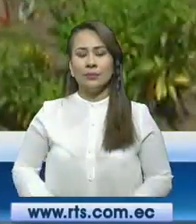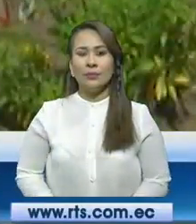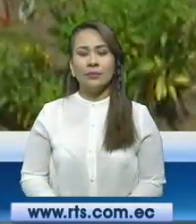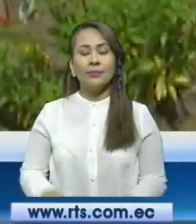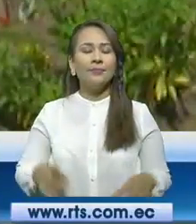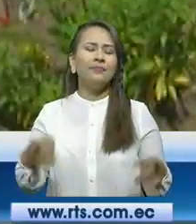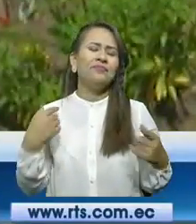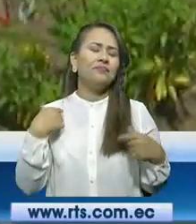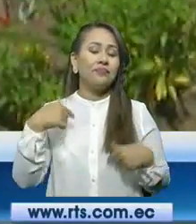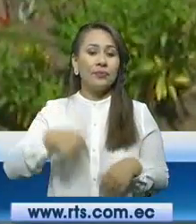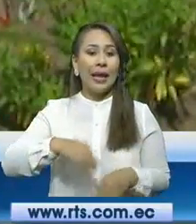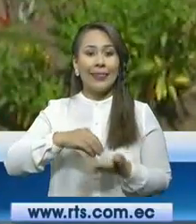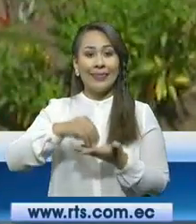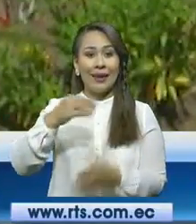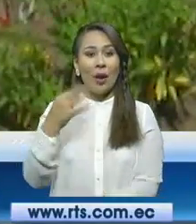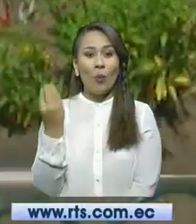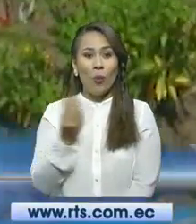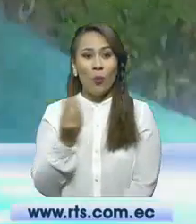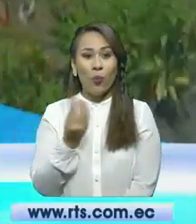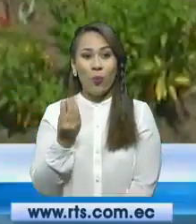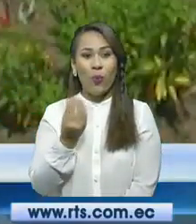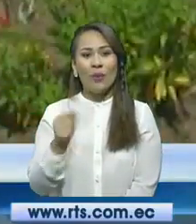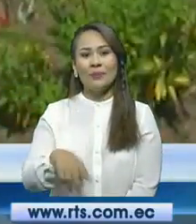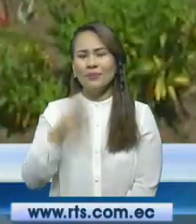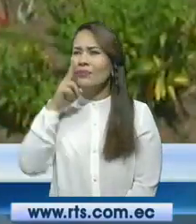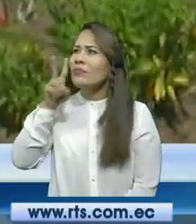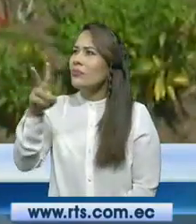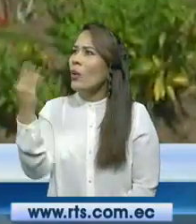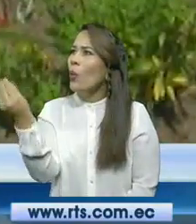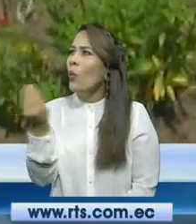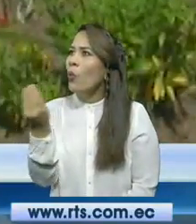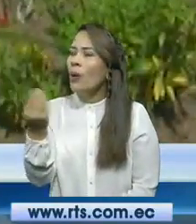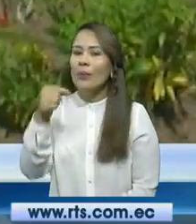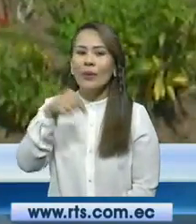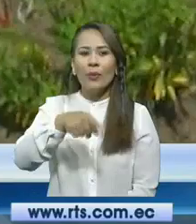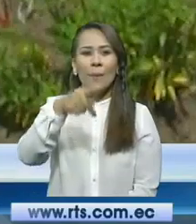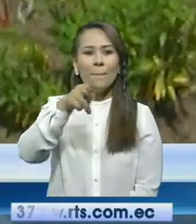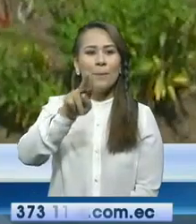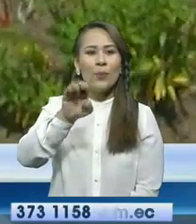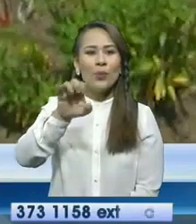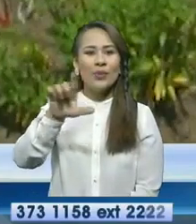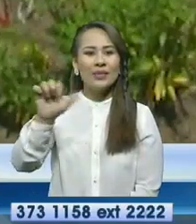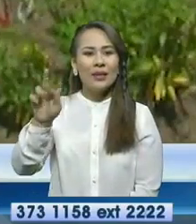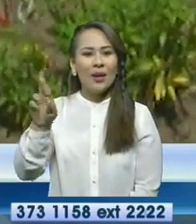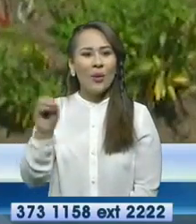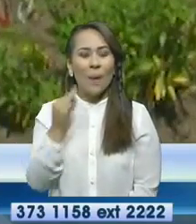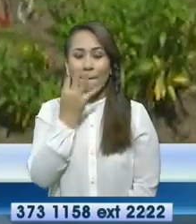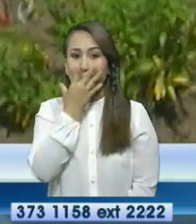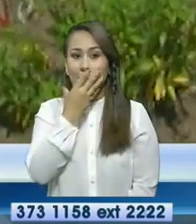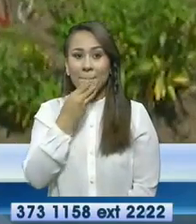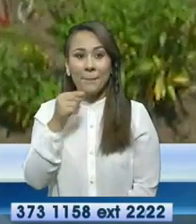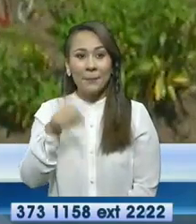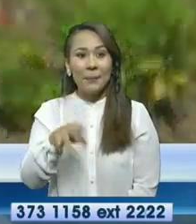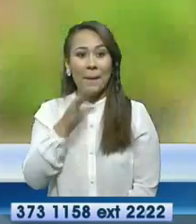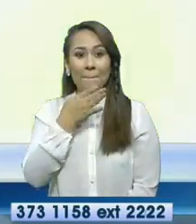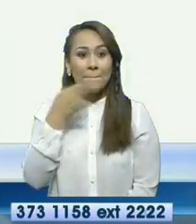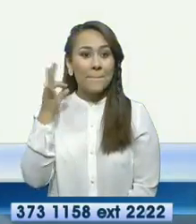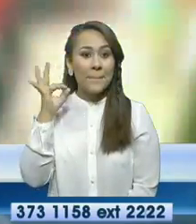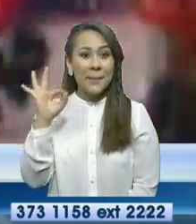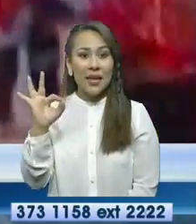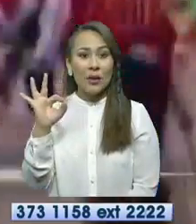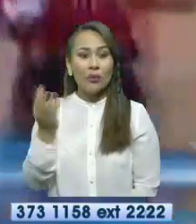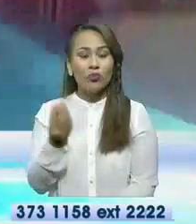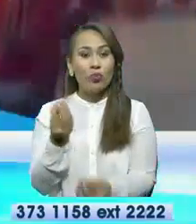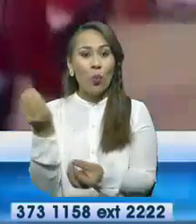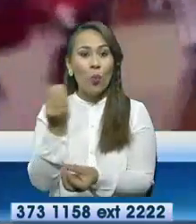la tierra de los huevos. Usted verá la propaganda que es realmente el mejor huevo del país, digamos así, entero.